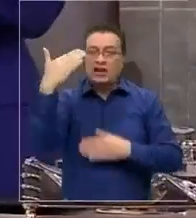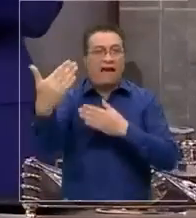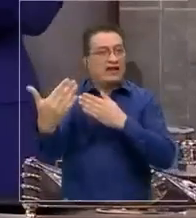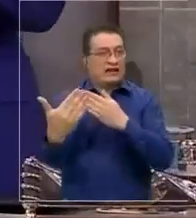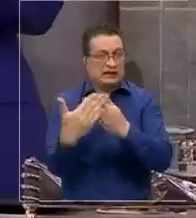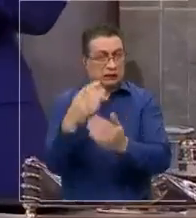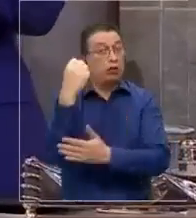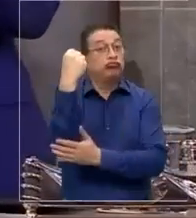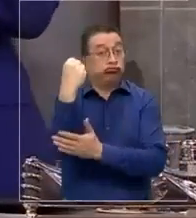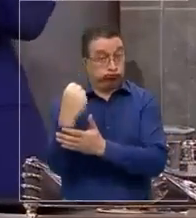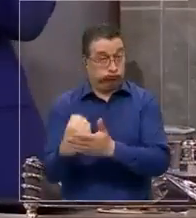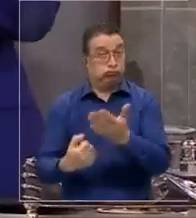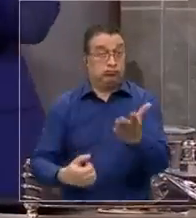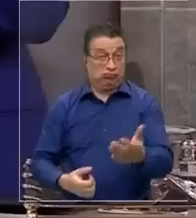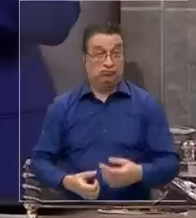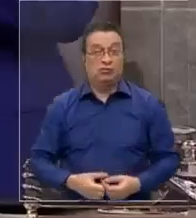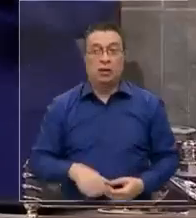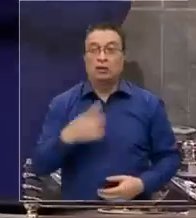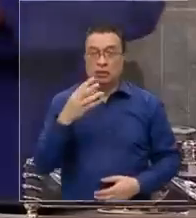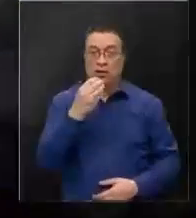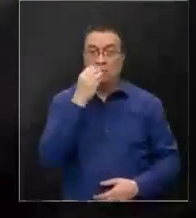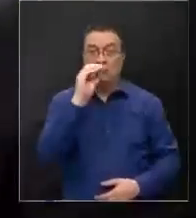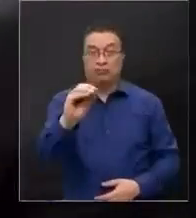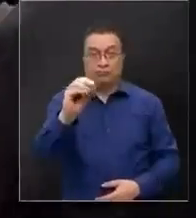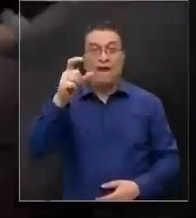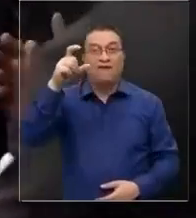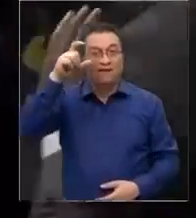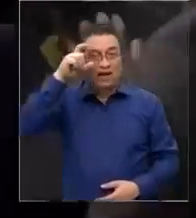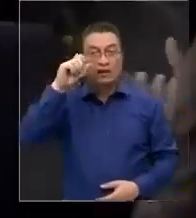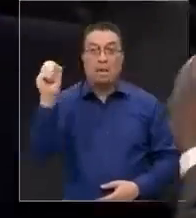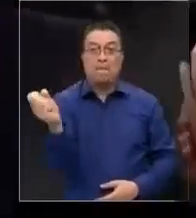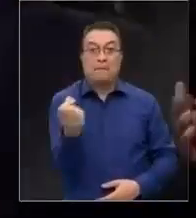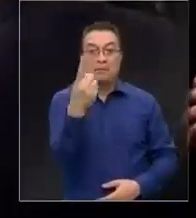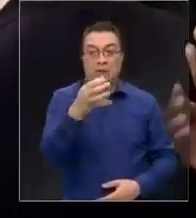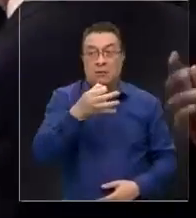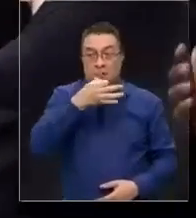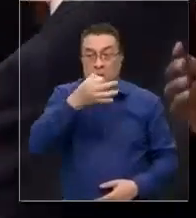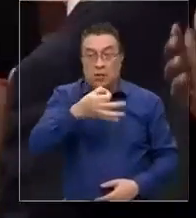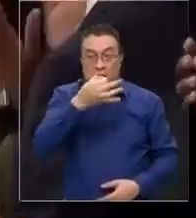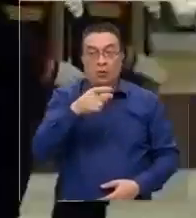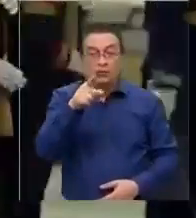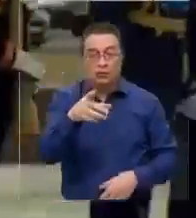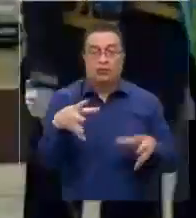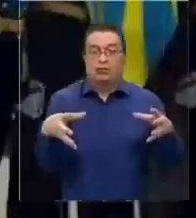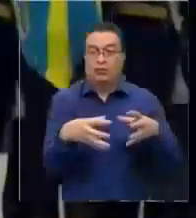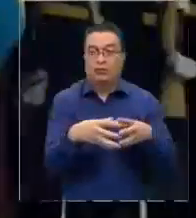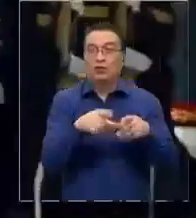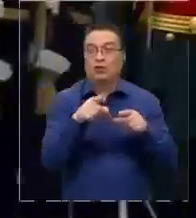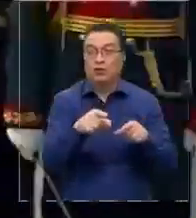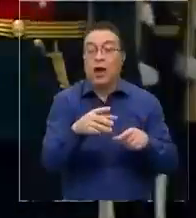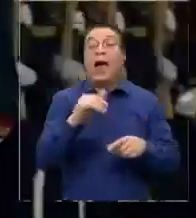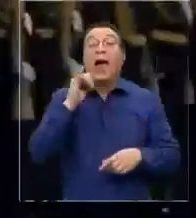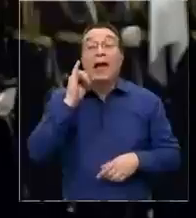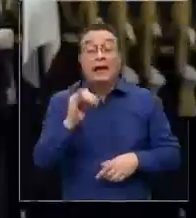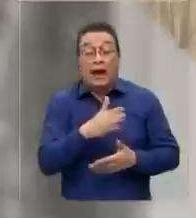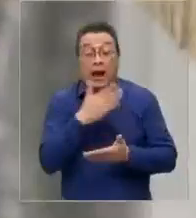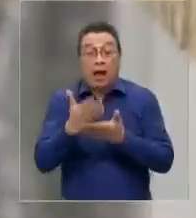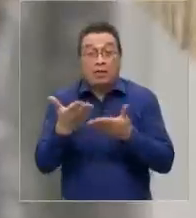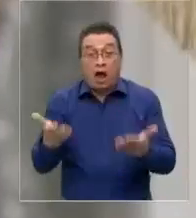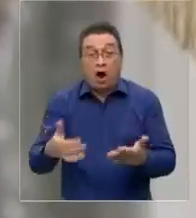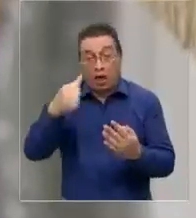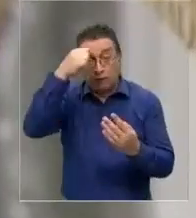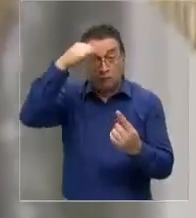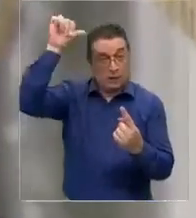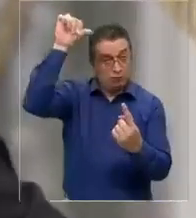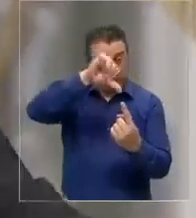avecina. Era la advertencia de Biden en su primer discurso del Estado de la Unión, pero lo cierto es que hasta ahora las sanciones y